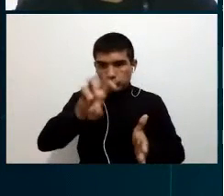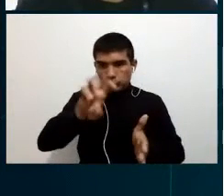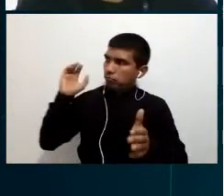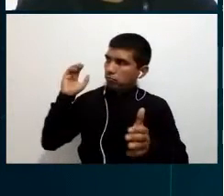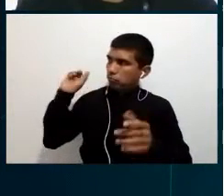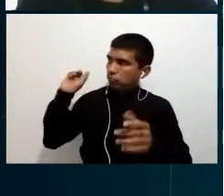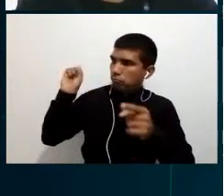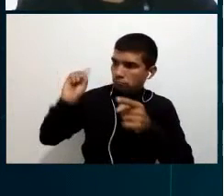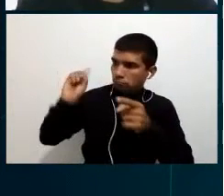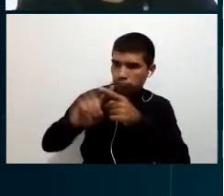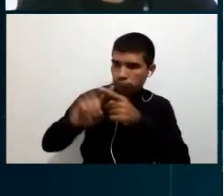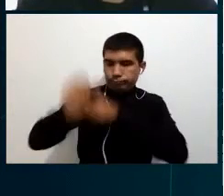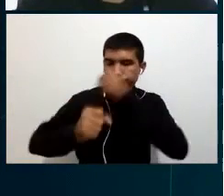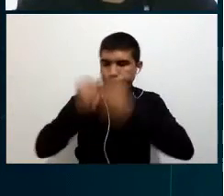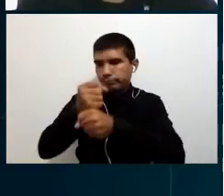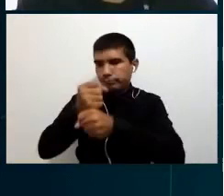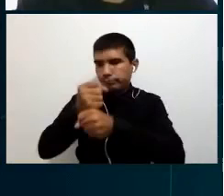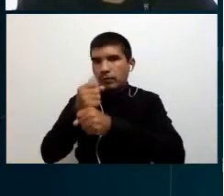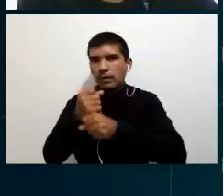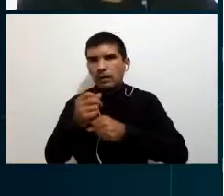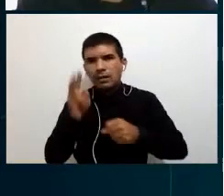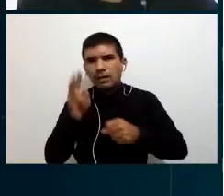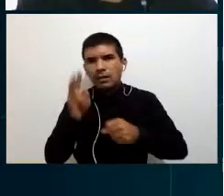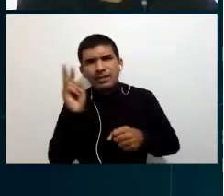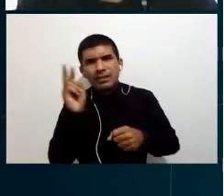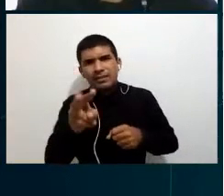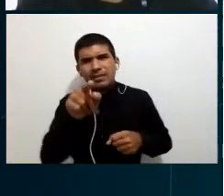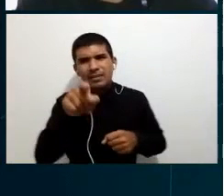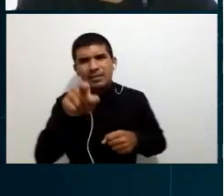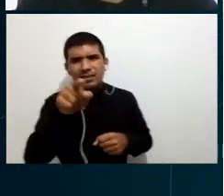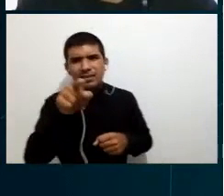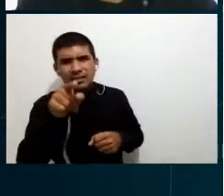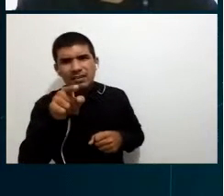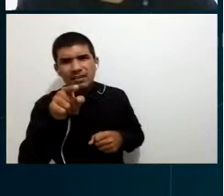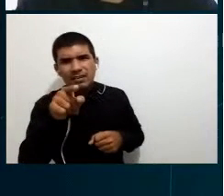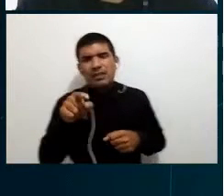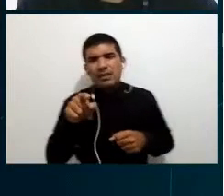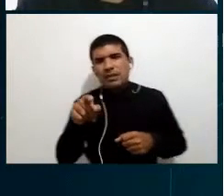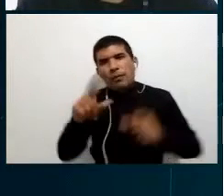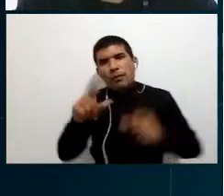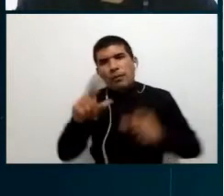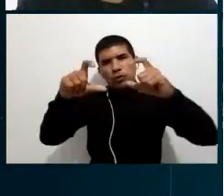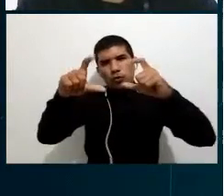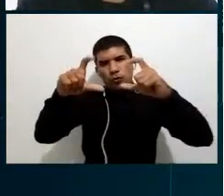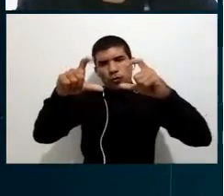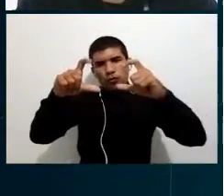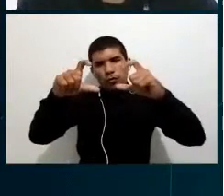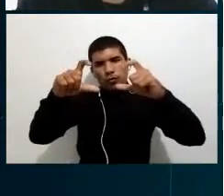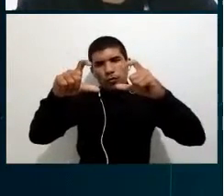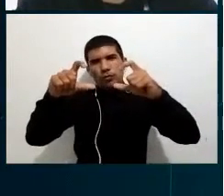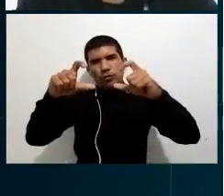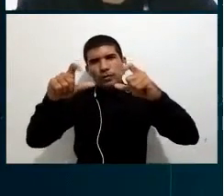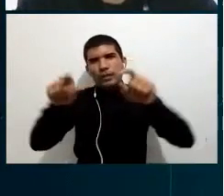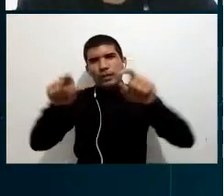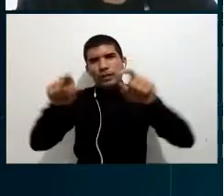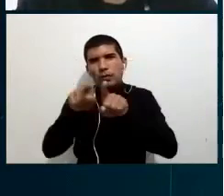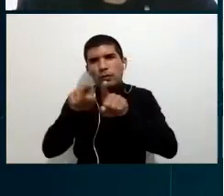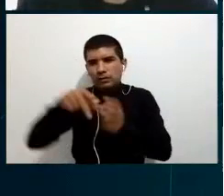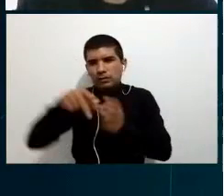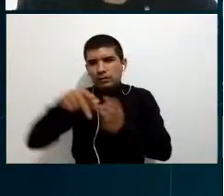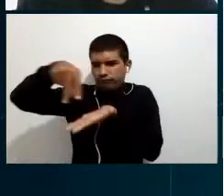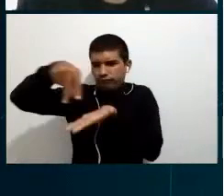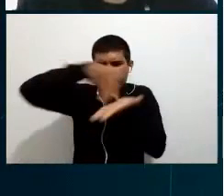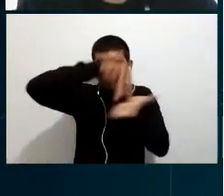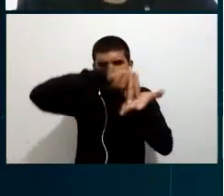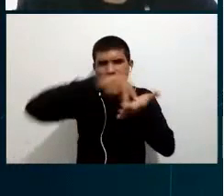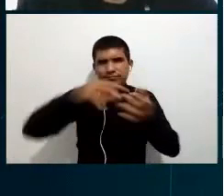de una subestación doble barra. Entonces, si ustedes ven bien, pues, o recuerdan las imágenes anteriores